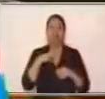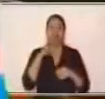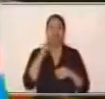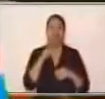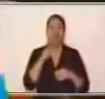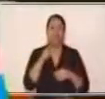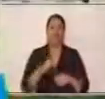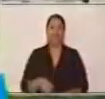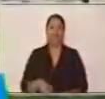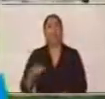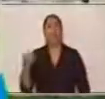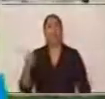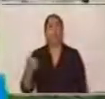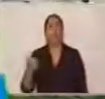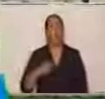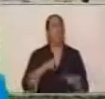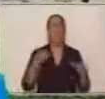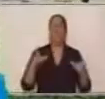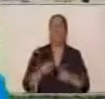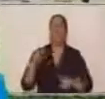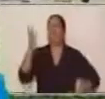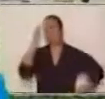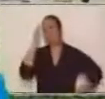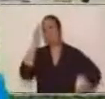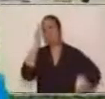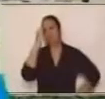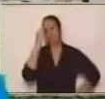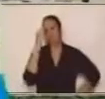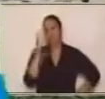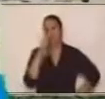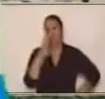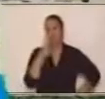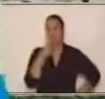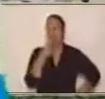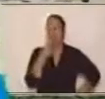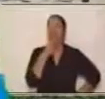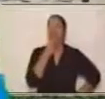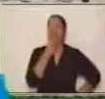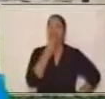de este tipo? Lo podemos encontrar en el logo de